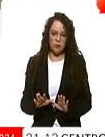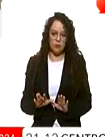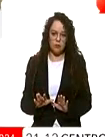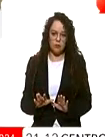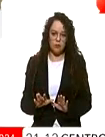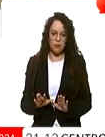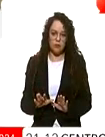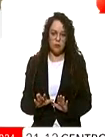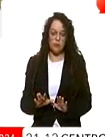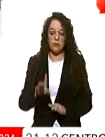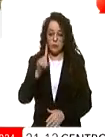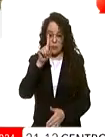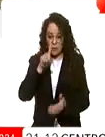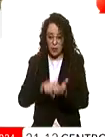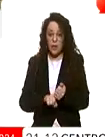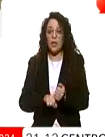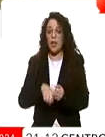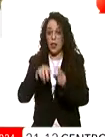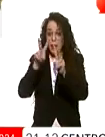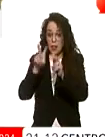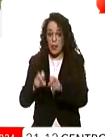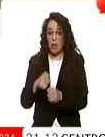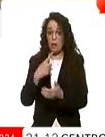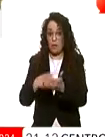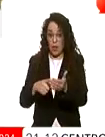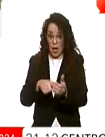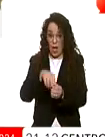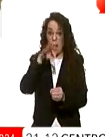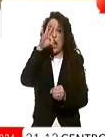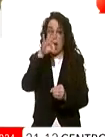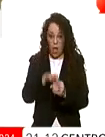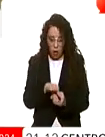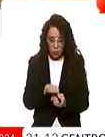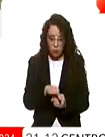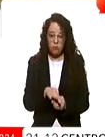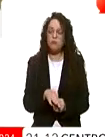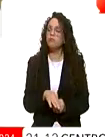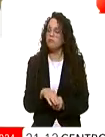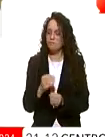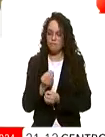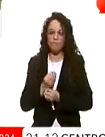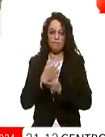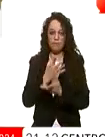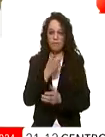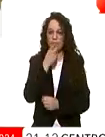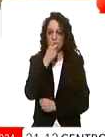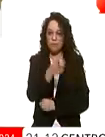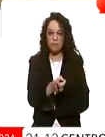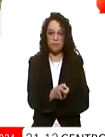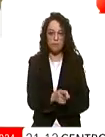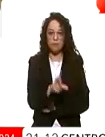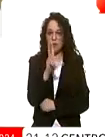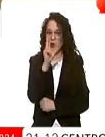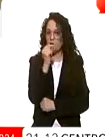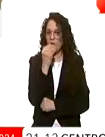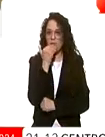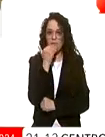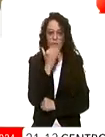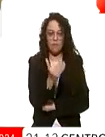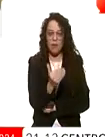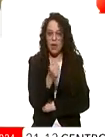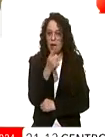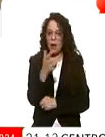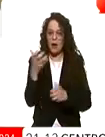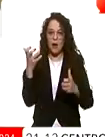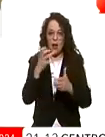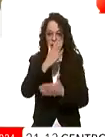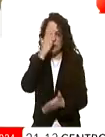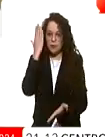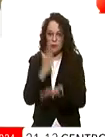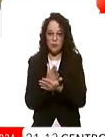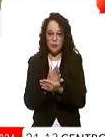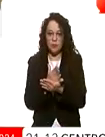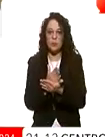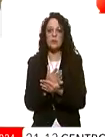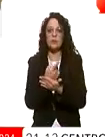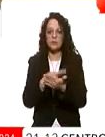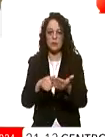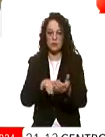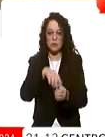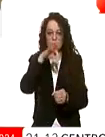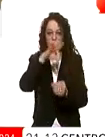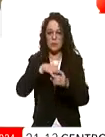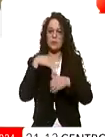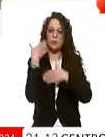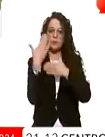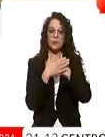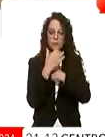que es inviable detener o suspender el proceso electoral del año que entra. Es decir, en pocas palabras,